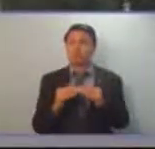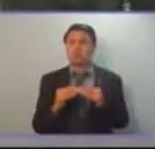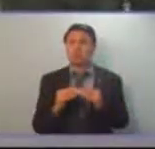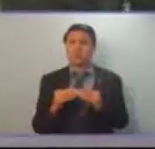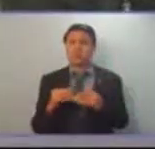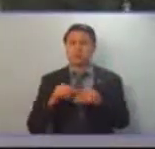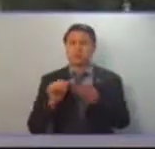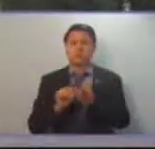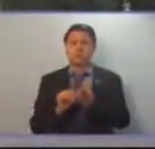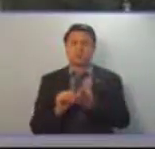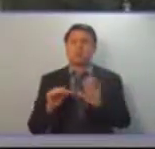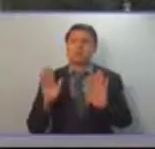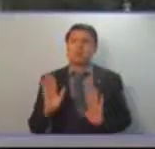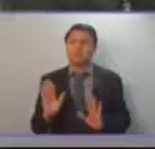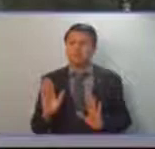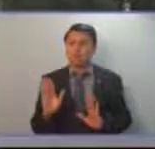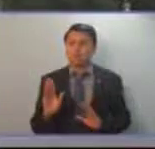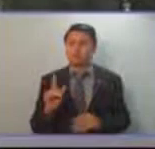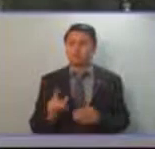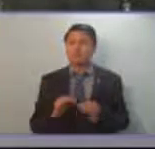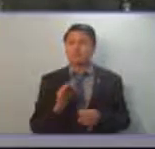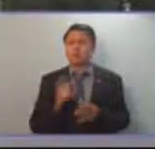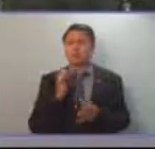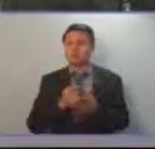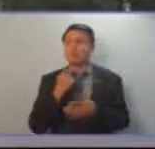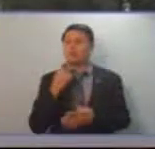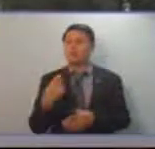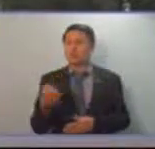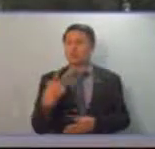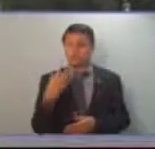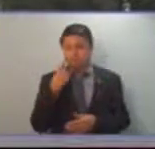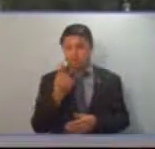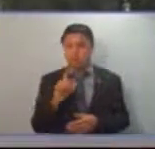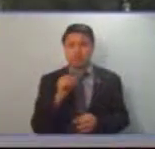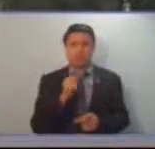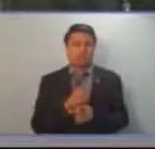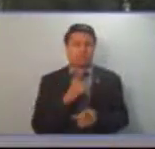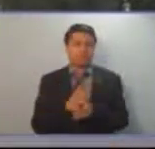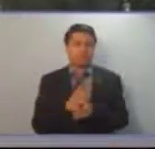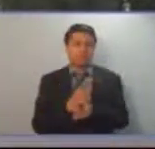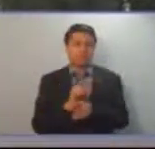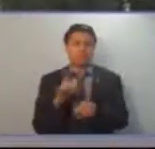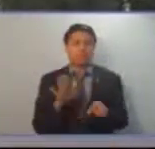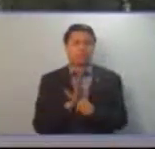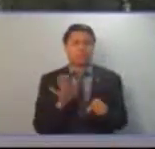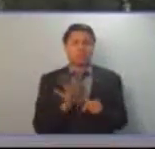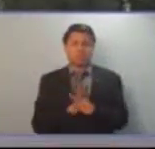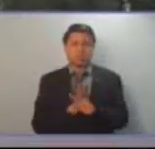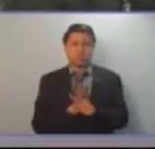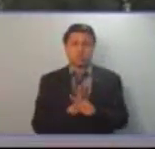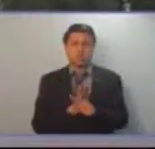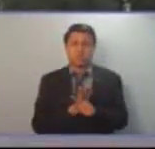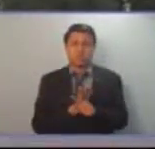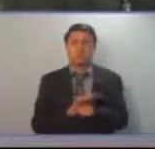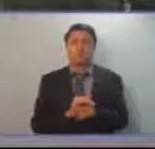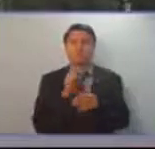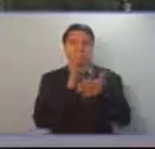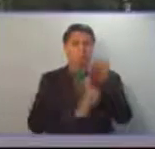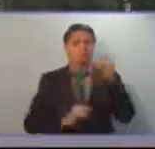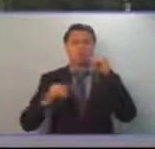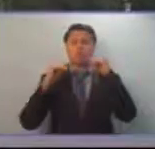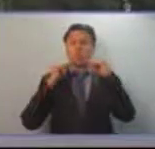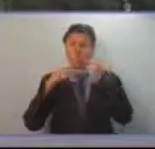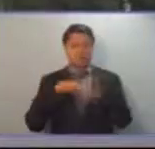anterior, pero hubo una sentencia que decía que no estaba correcta, no era suficiente el capítulo de